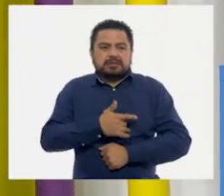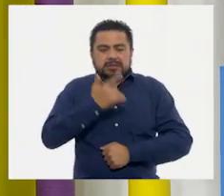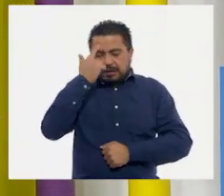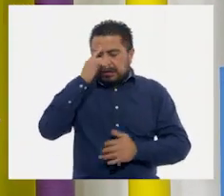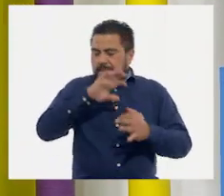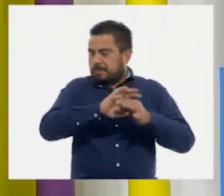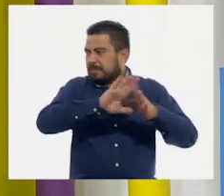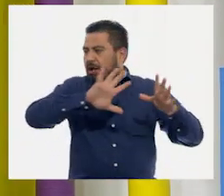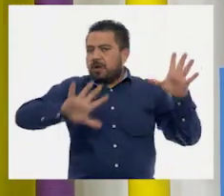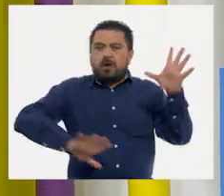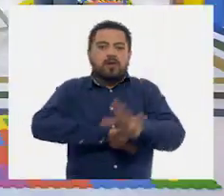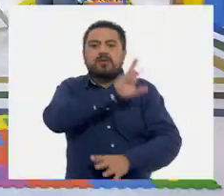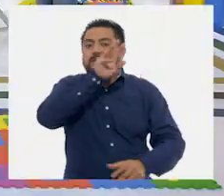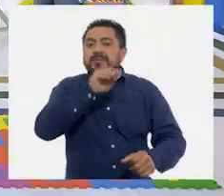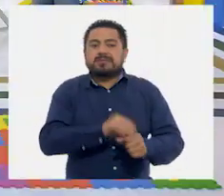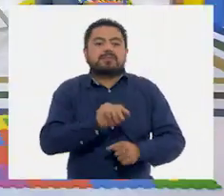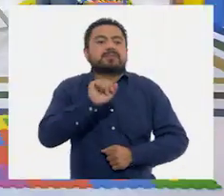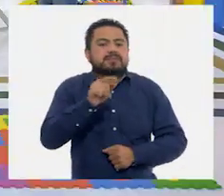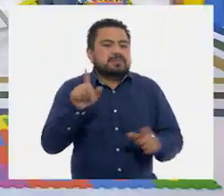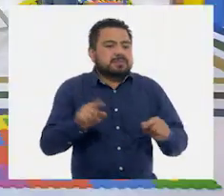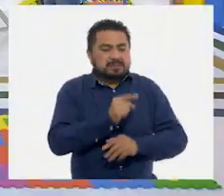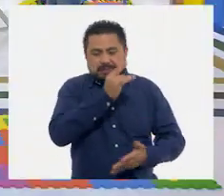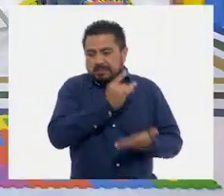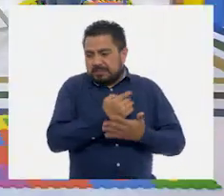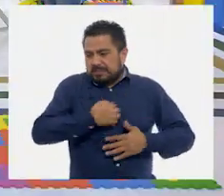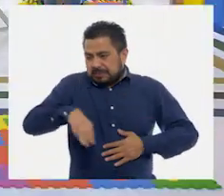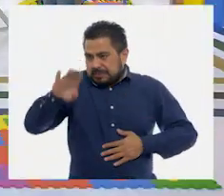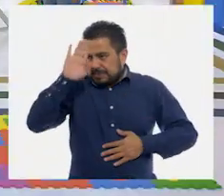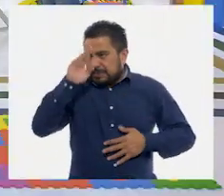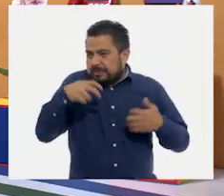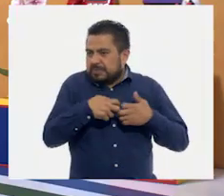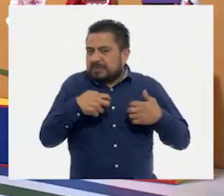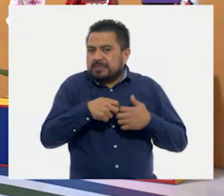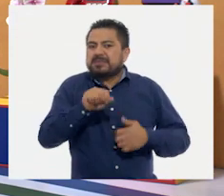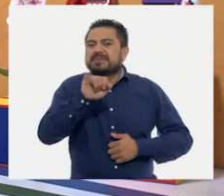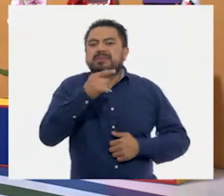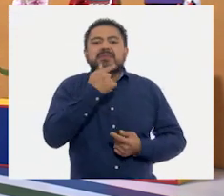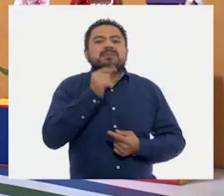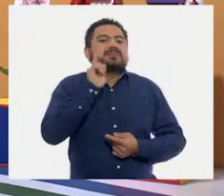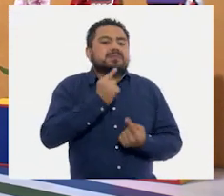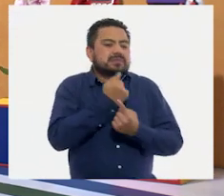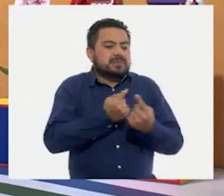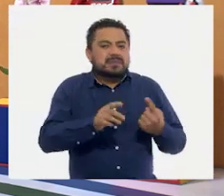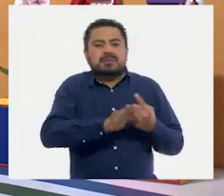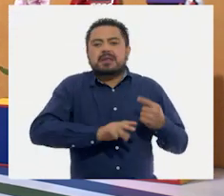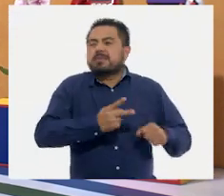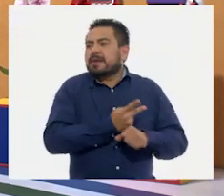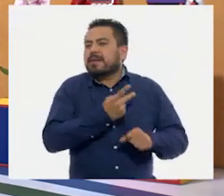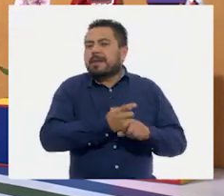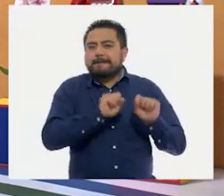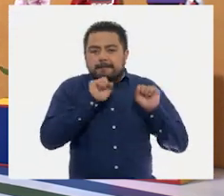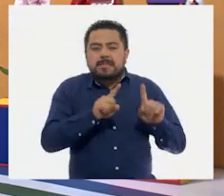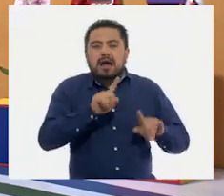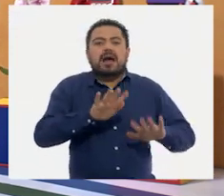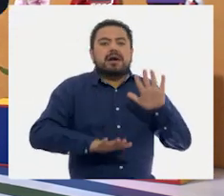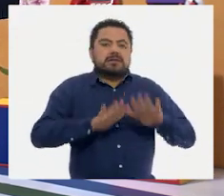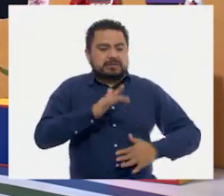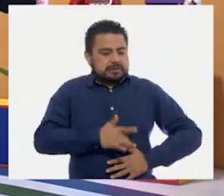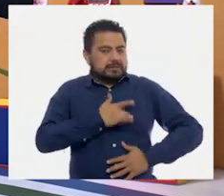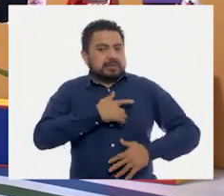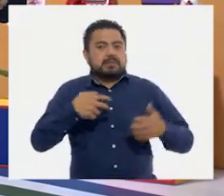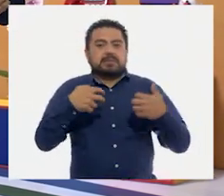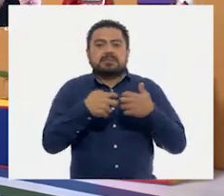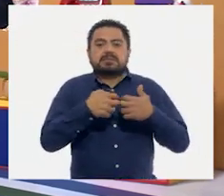olvidó todo. Todo, ¿verdad? Nada más pensé en los nervios. Sí, hombre, las niñas y los niños también les pasan lo mismo. A veces se pone